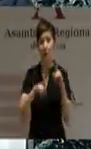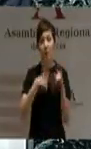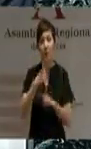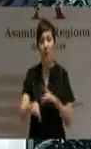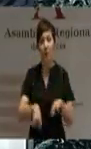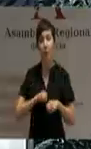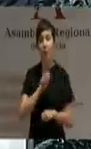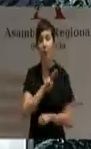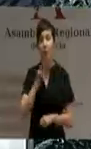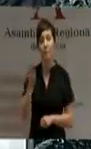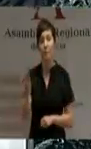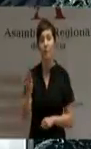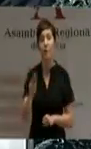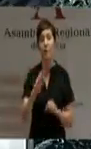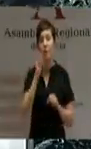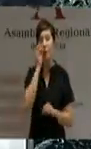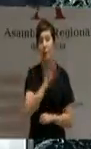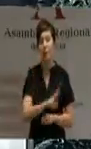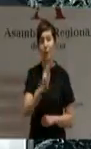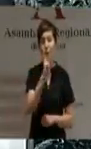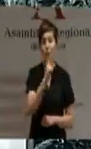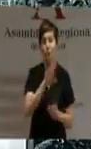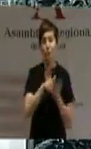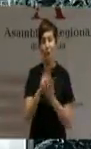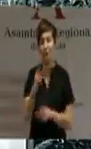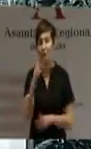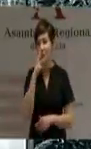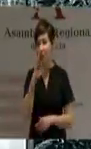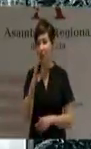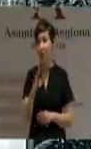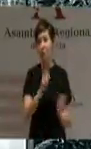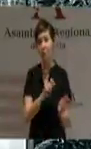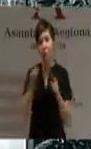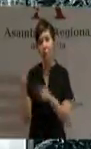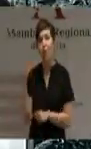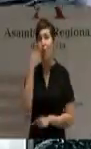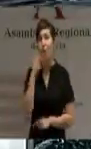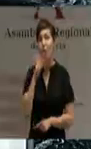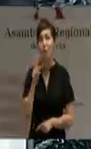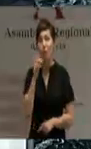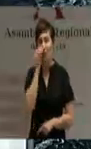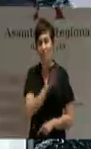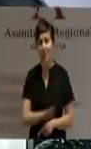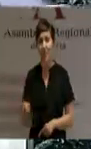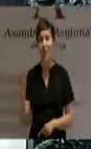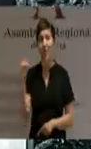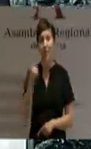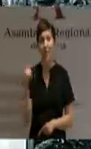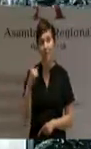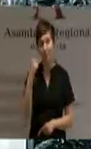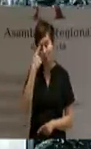Popular, pasaron todos los niños de 2 a 3 a los colegios de infantil y primaria, como su señoría